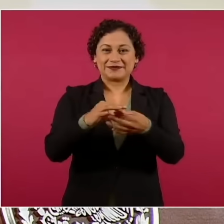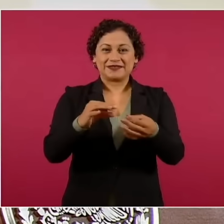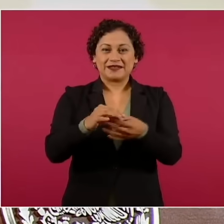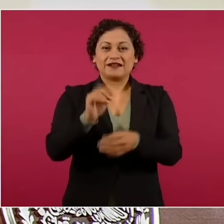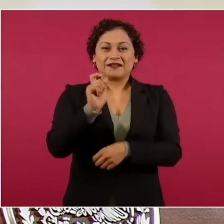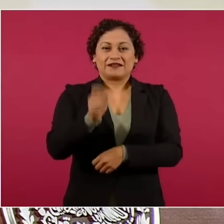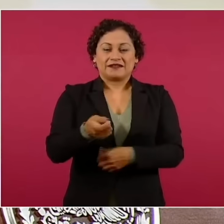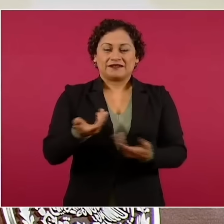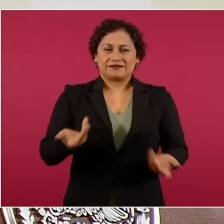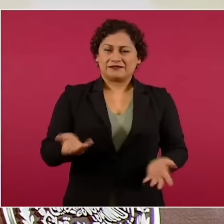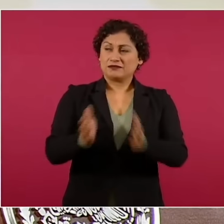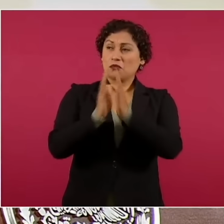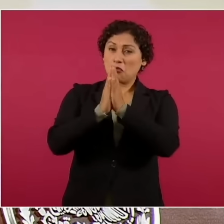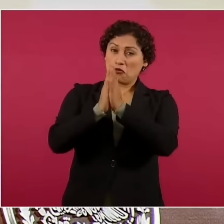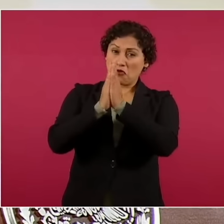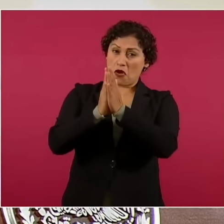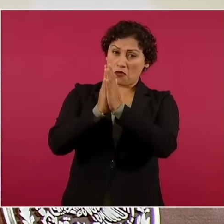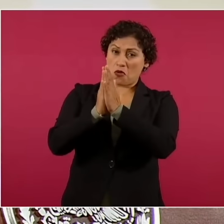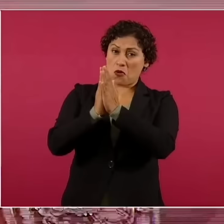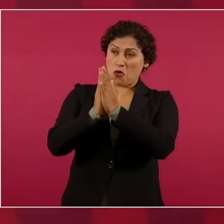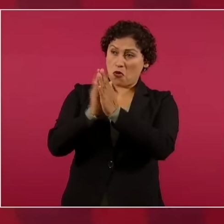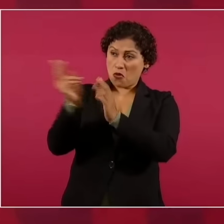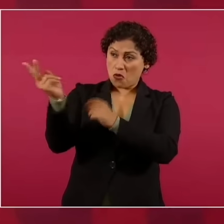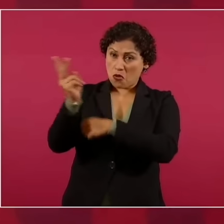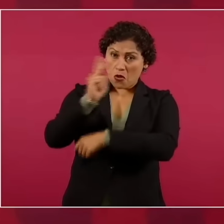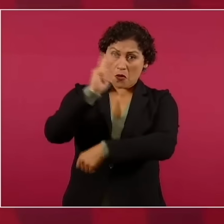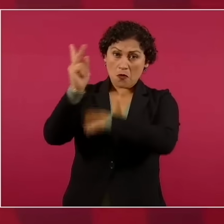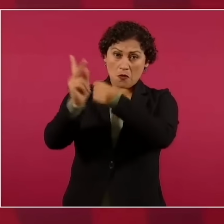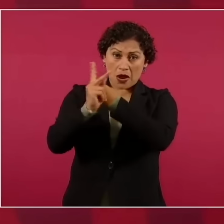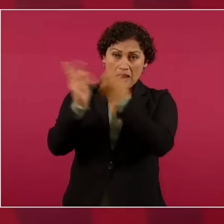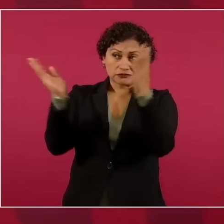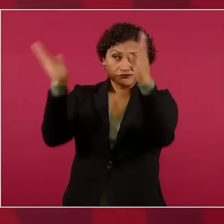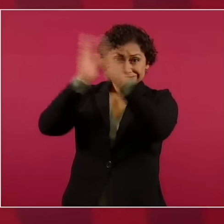un acuerdo entre las naciones